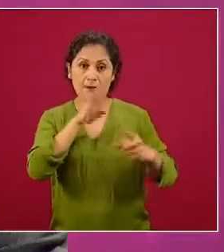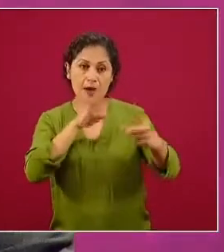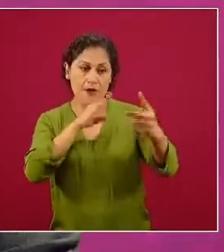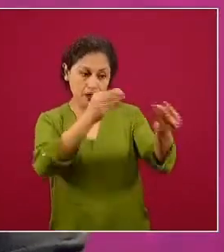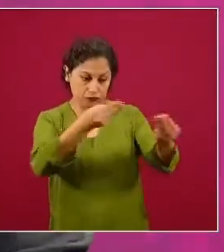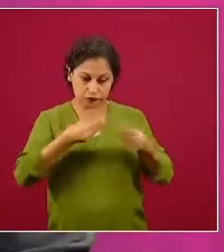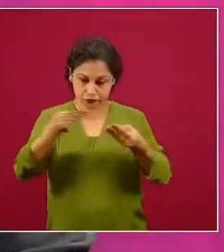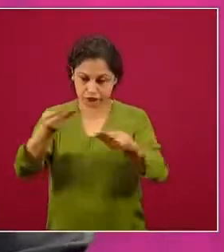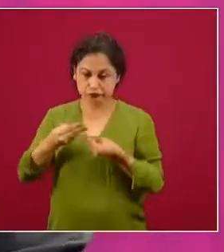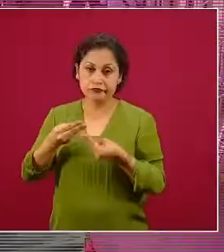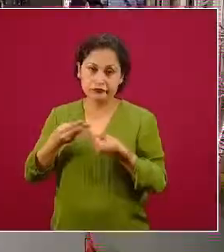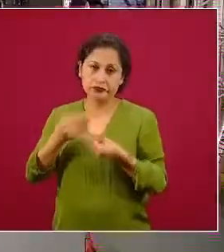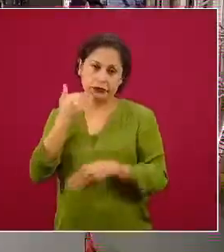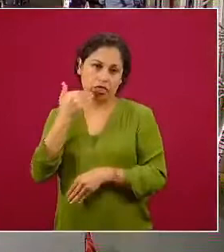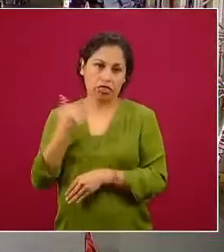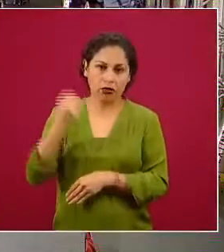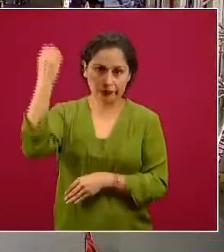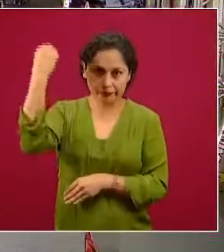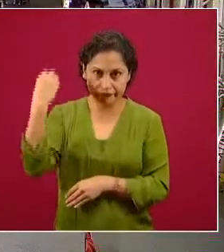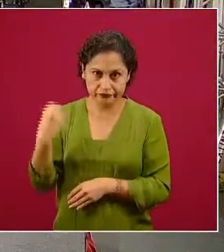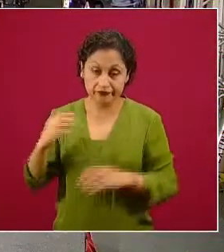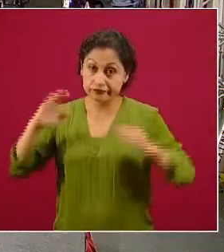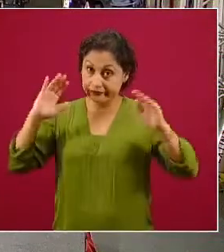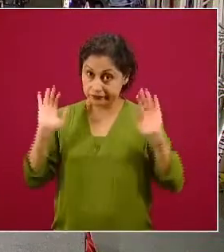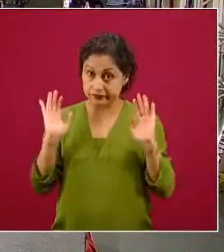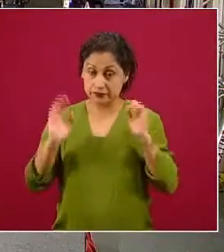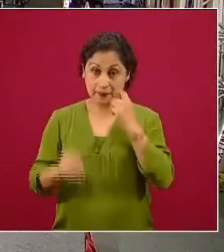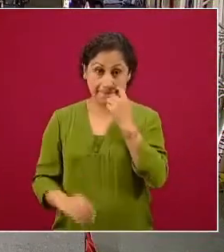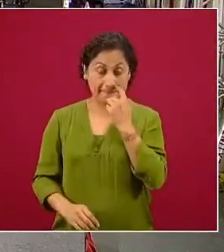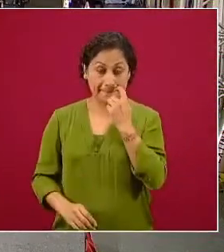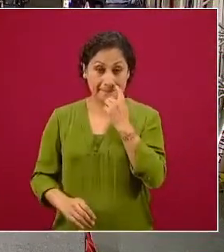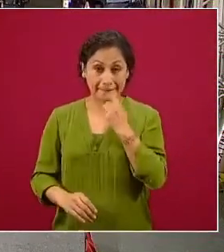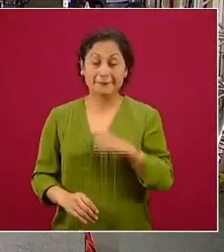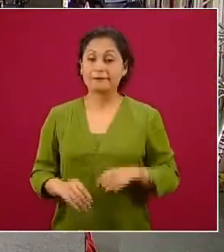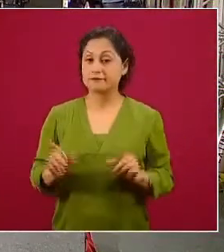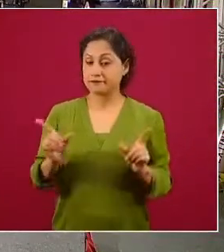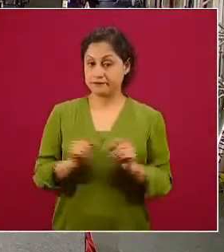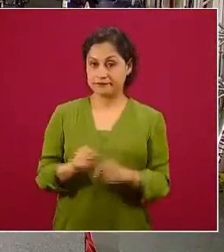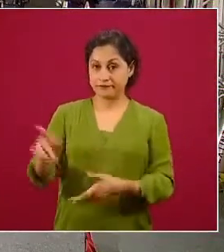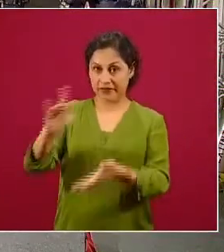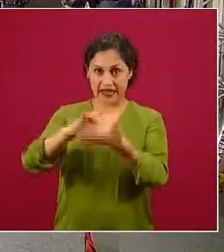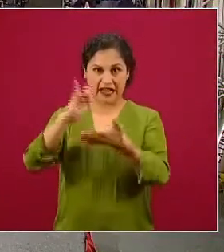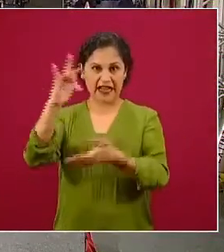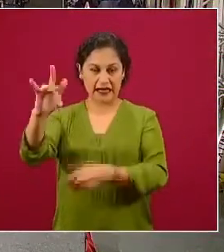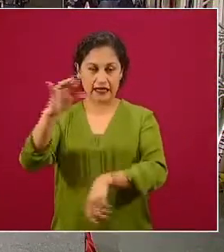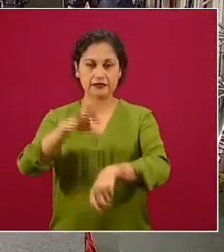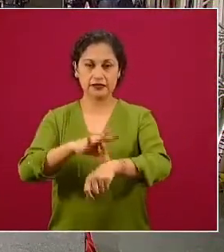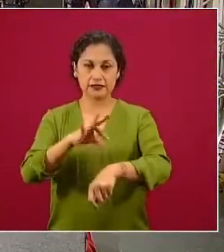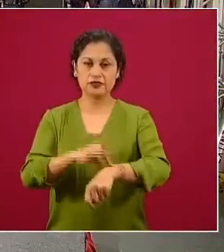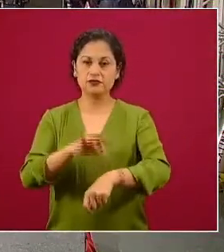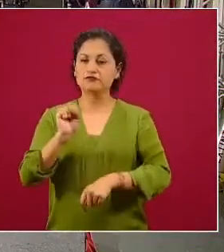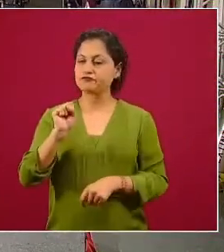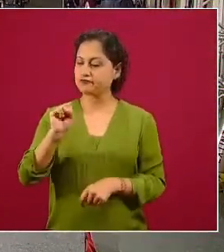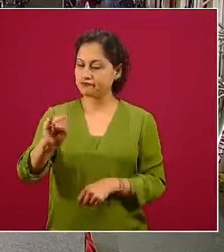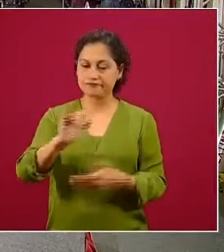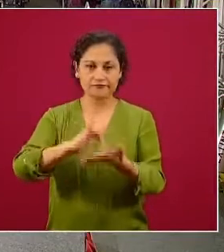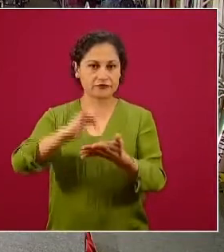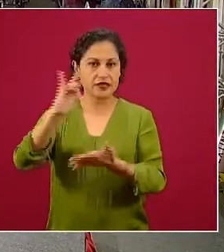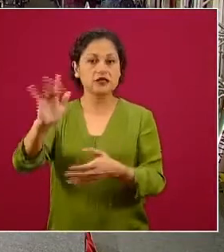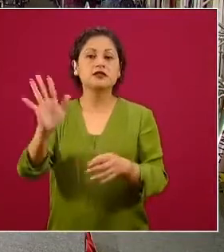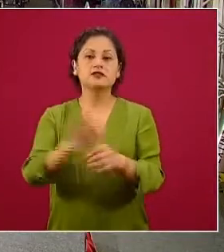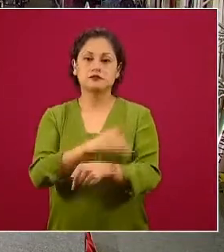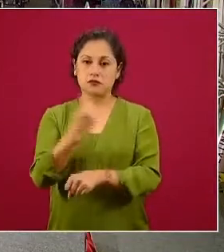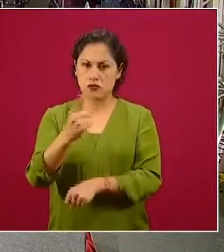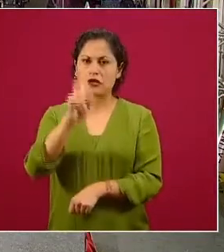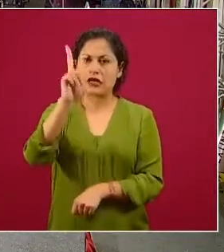¿no? Esa es la idea. Muchas gracias por la aclaración. Porque pareciera que hay una, por lo que usted dice, ¿no?